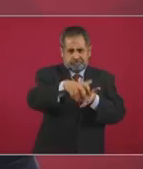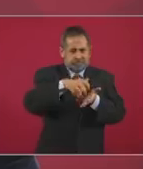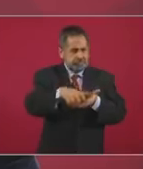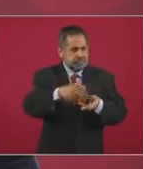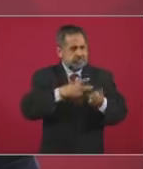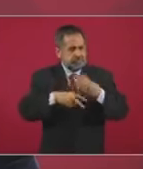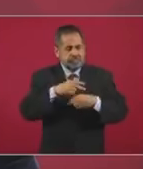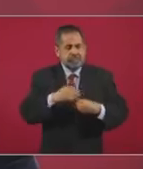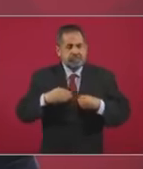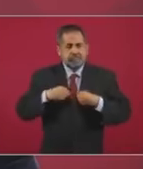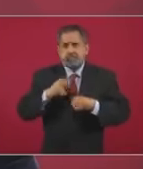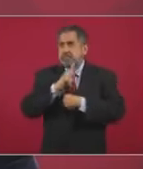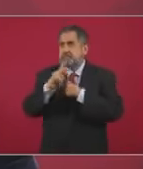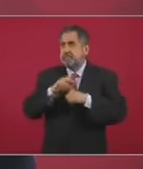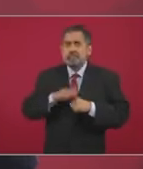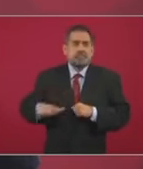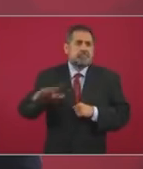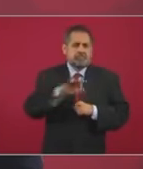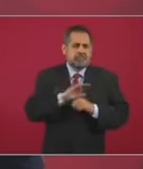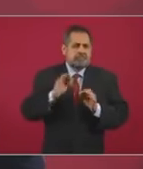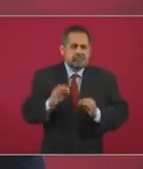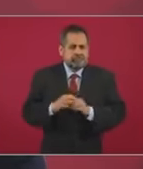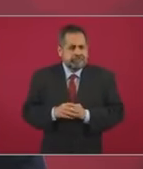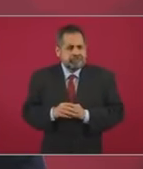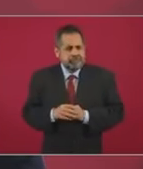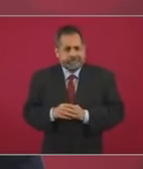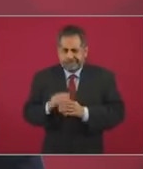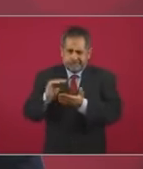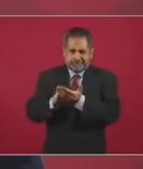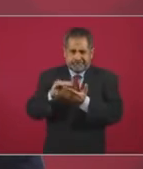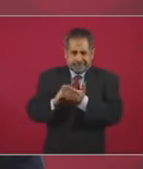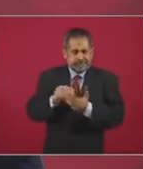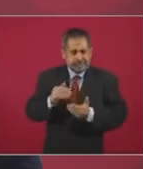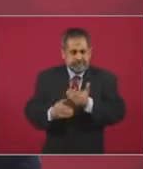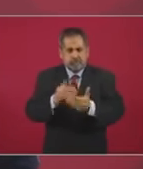en todo el país, que constantemente,